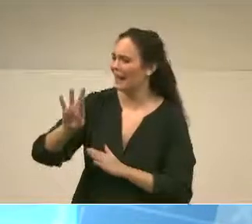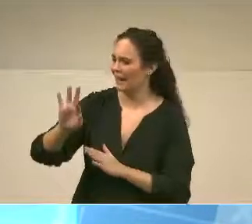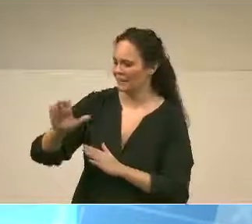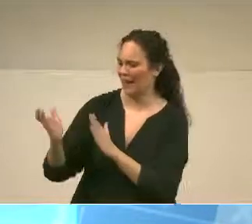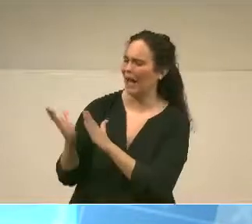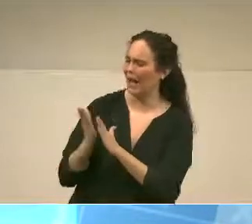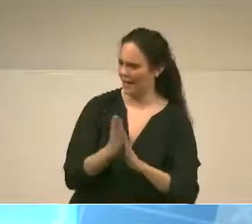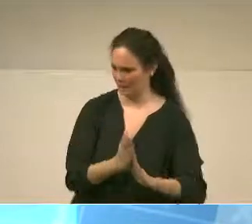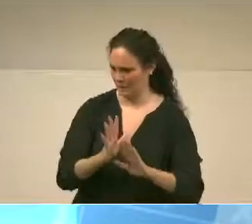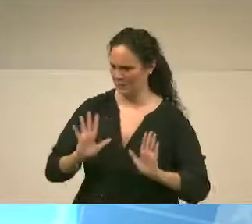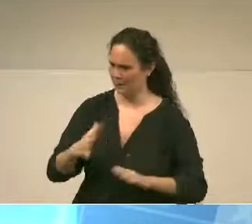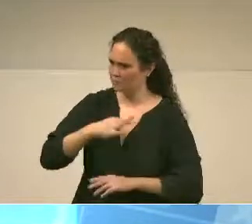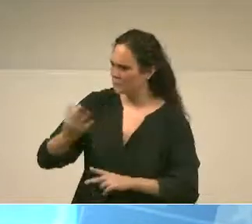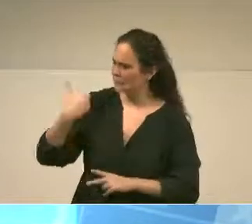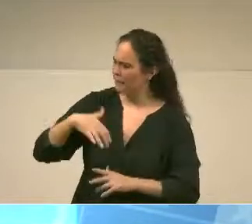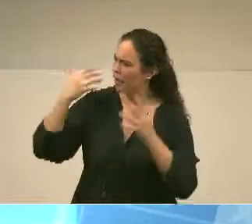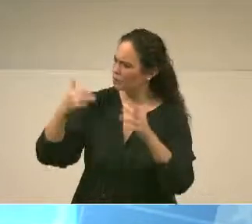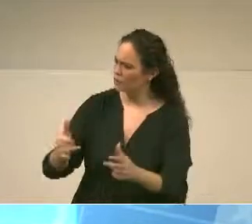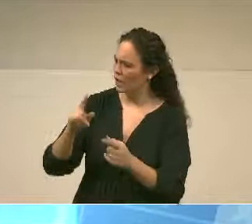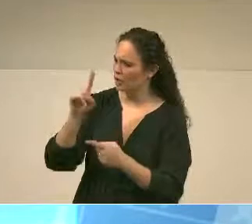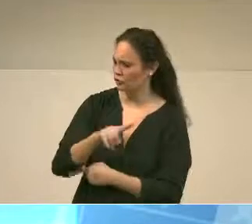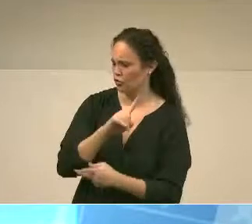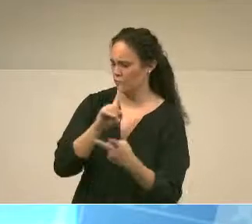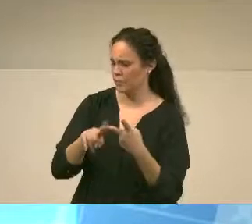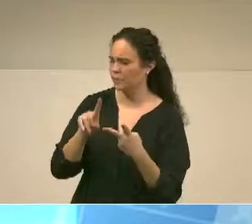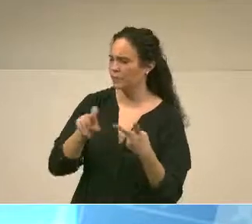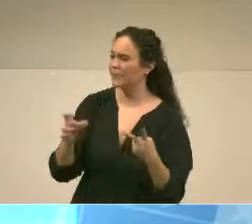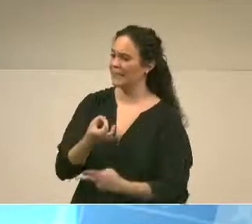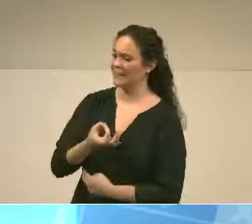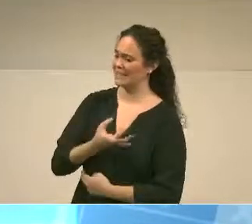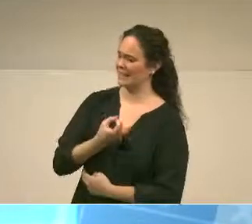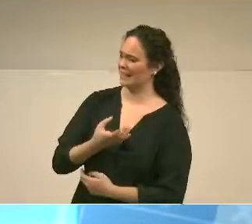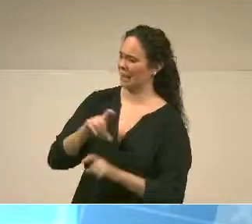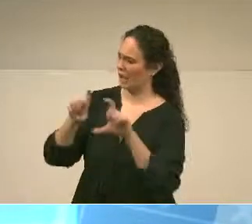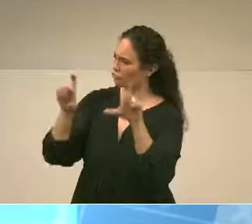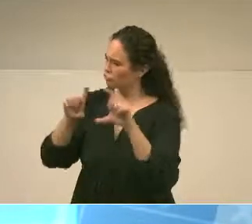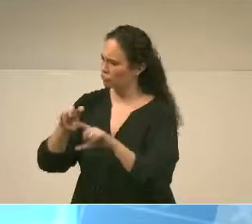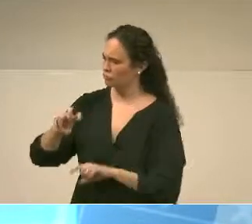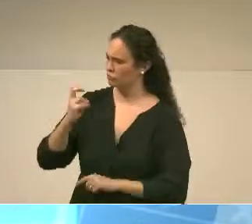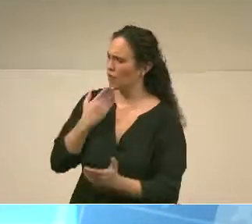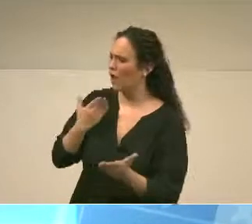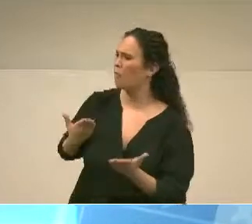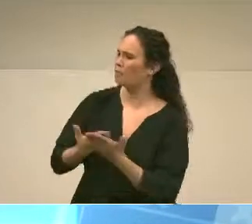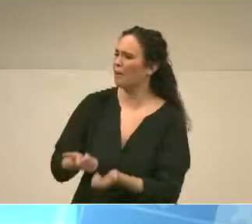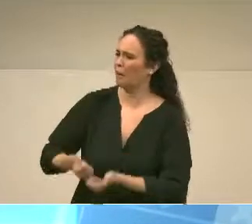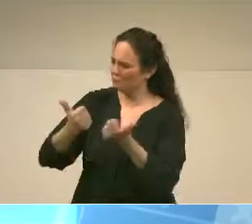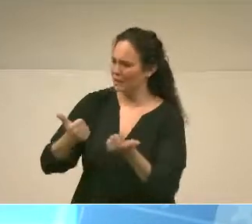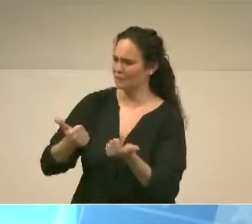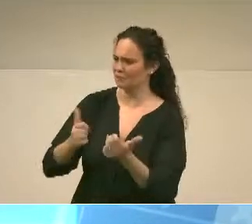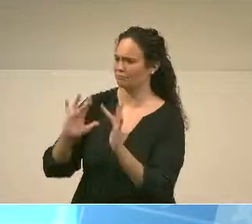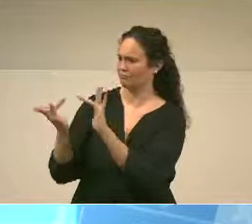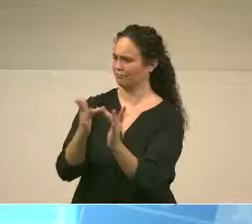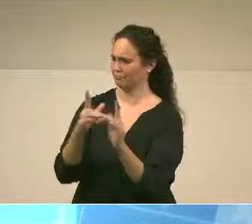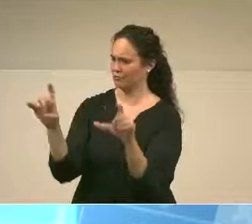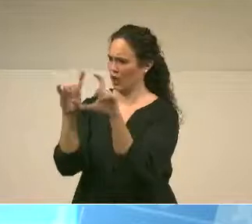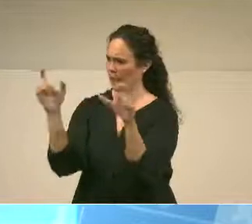a esa situación? Y una segunda cuestión, los sindicatos le piden más contundencia con las empresas. ¿Puede hacer el Gobierno